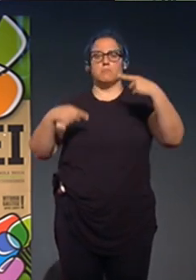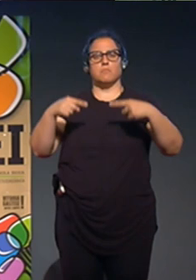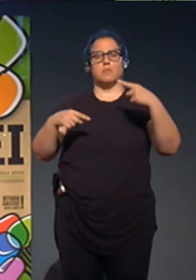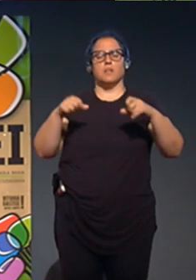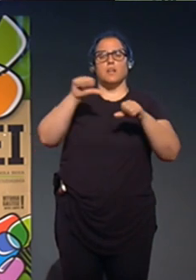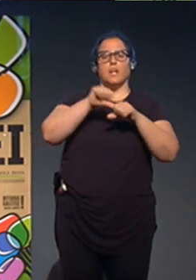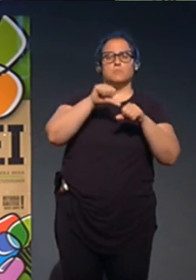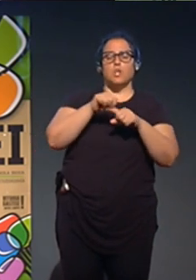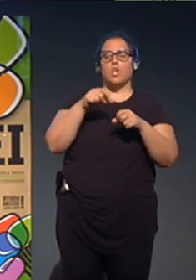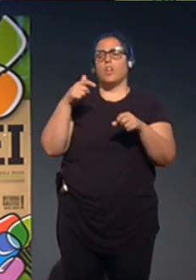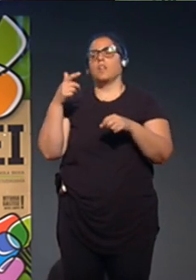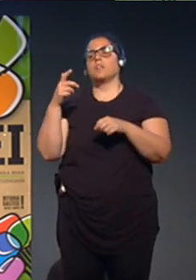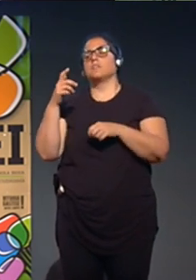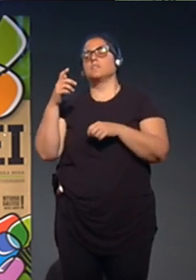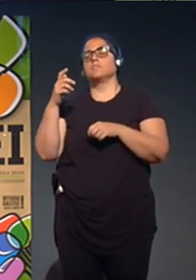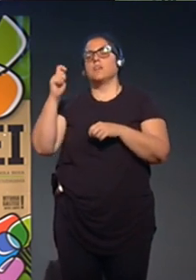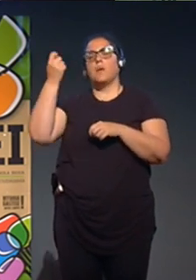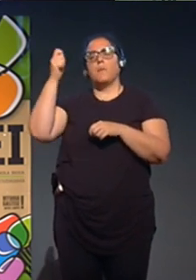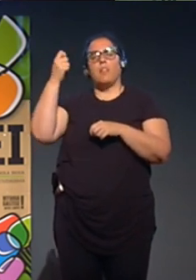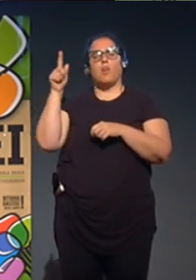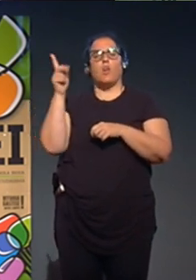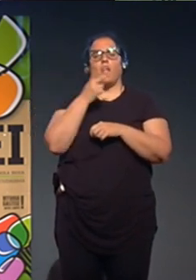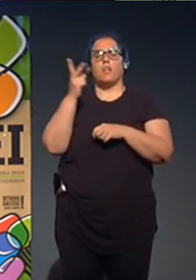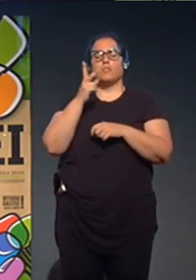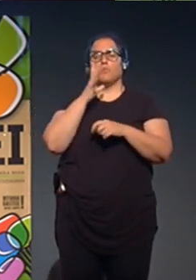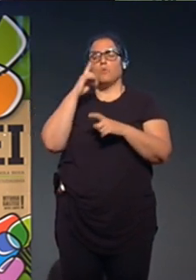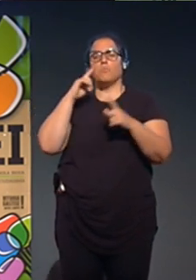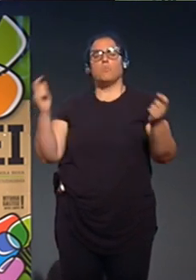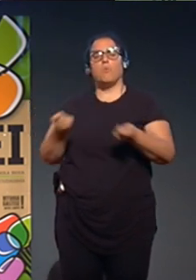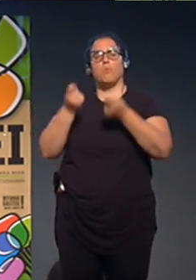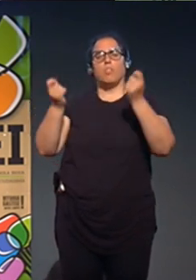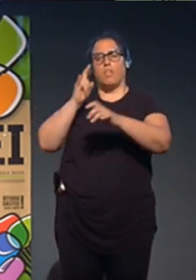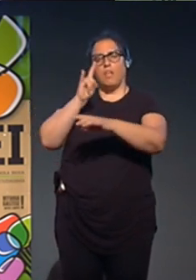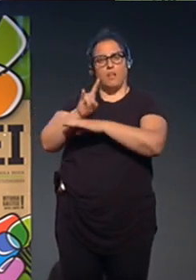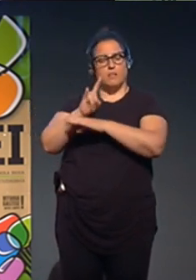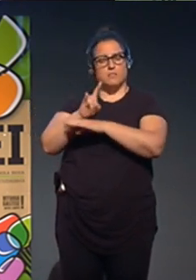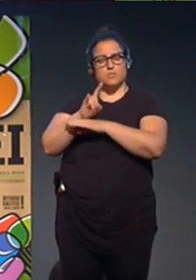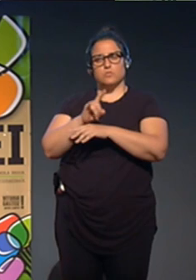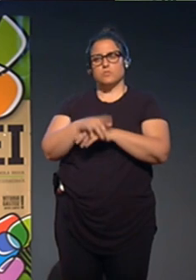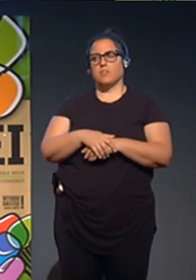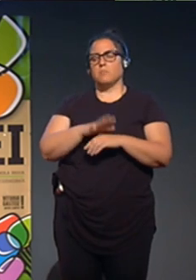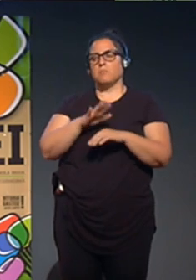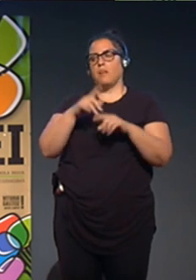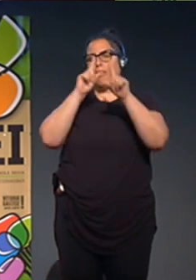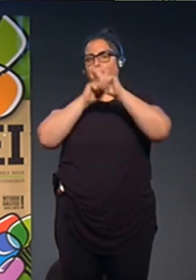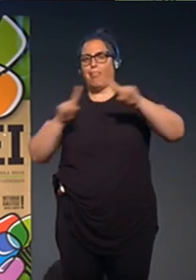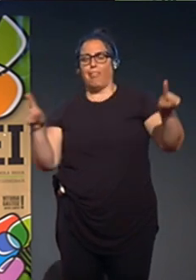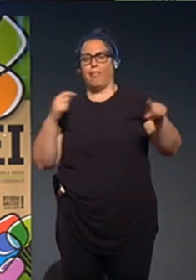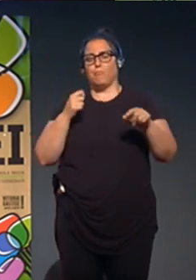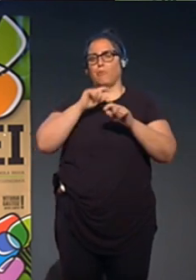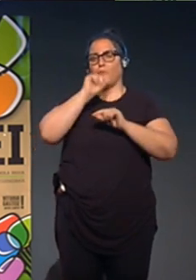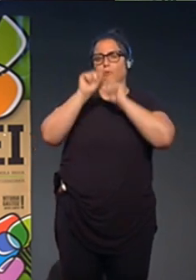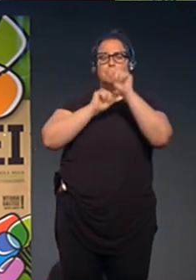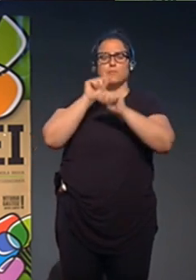verdol para Pues bueno por publicidad engañosa por cuestiones de este estilo no de de lavado verde entonces pues